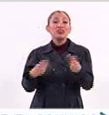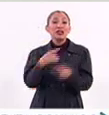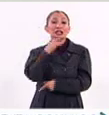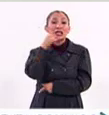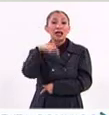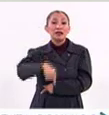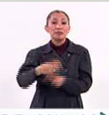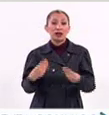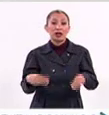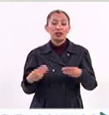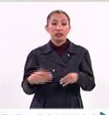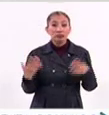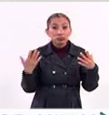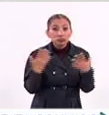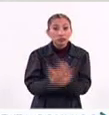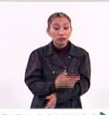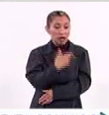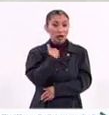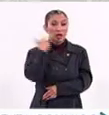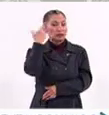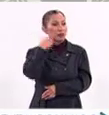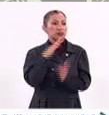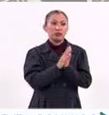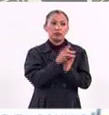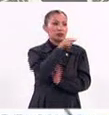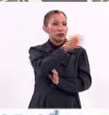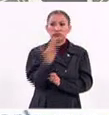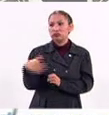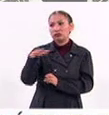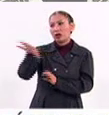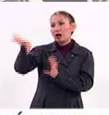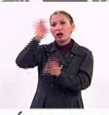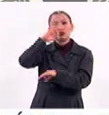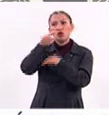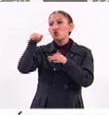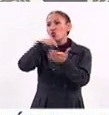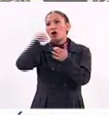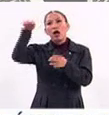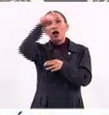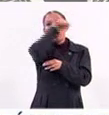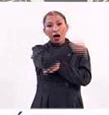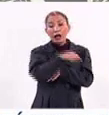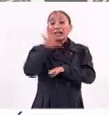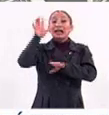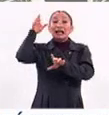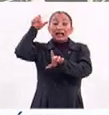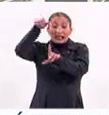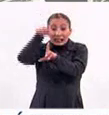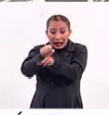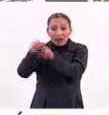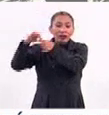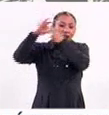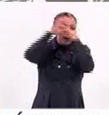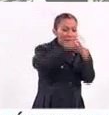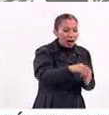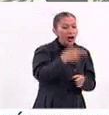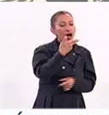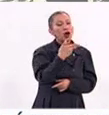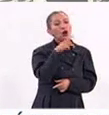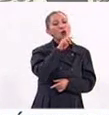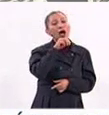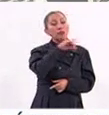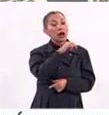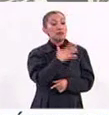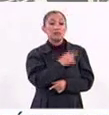vender chiles. Entonces Huemac dice, no, por favor, lo van a buscar a todos lados. Lo encuentran, lo traen a Huemac y le